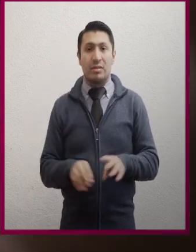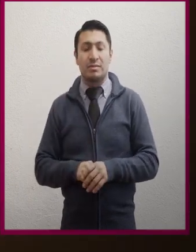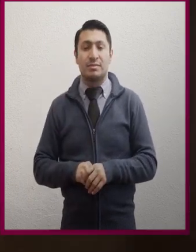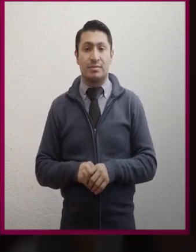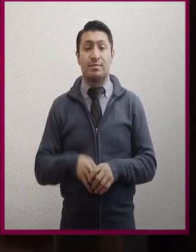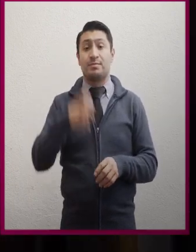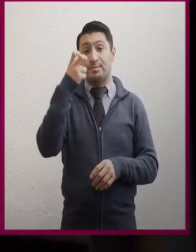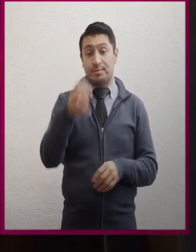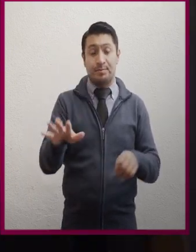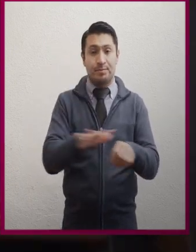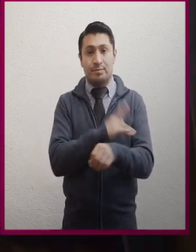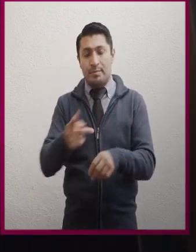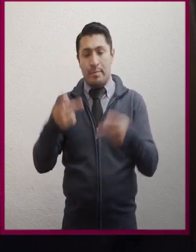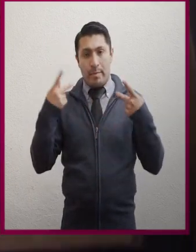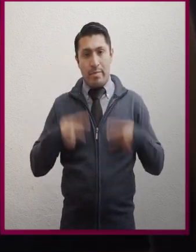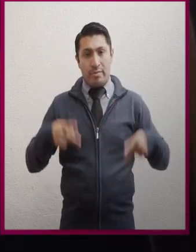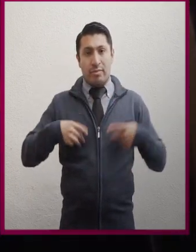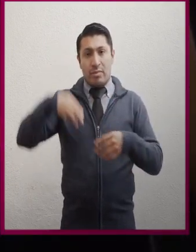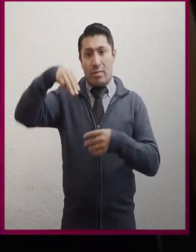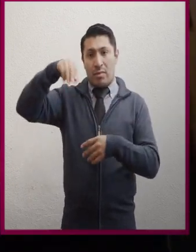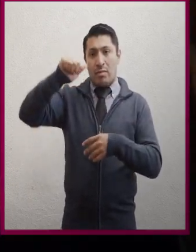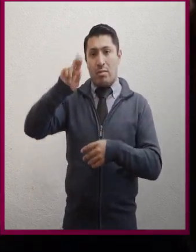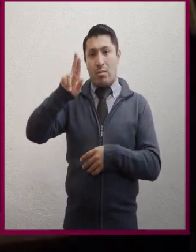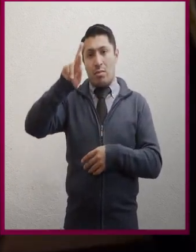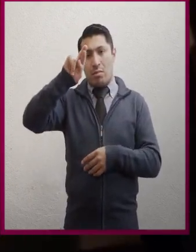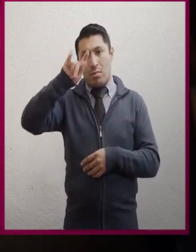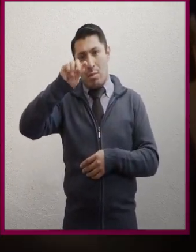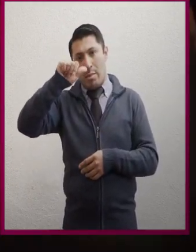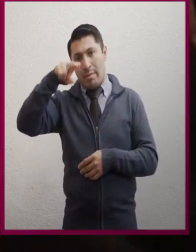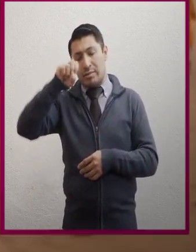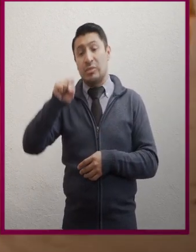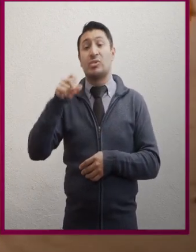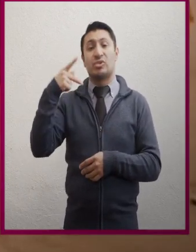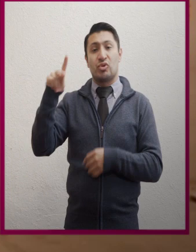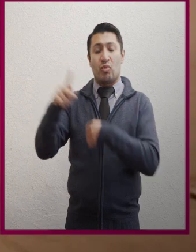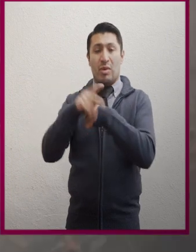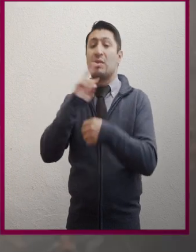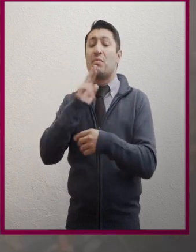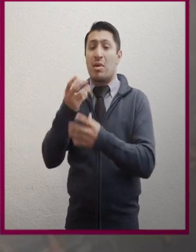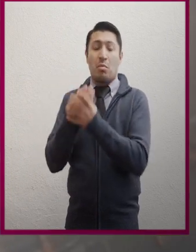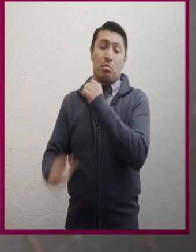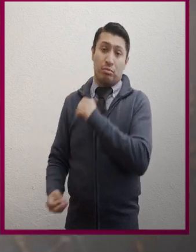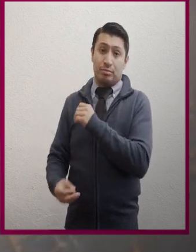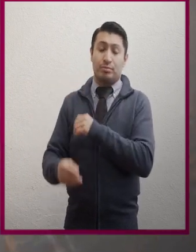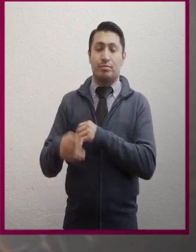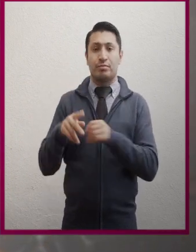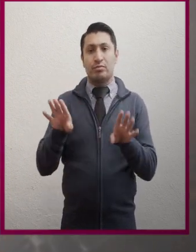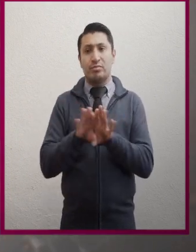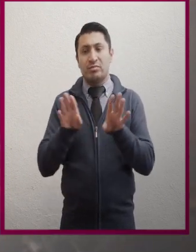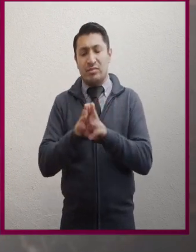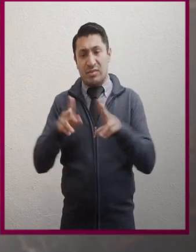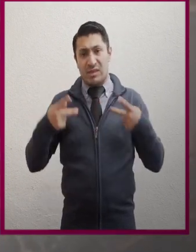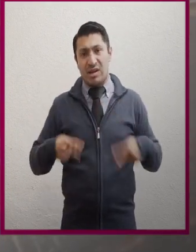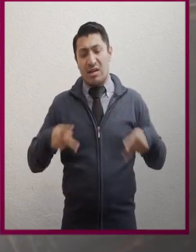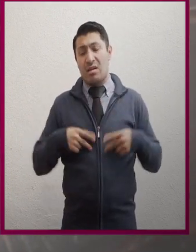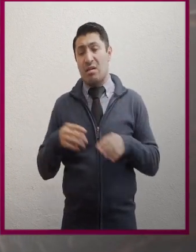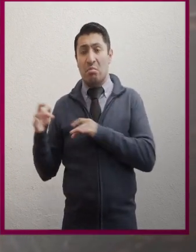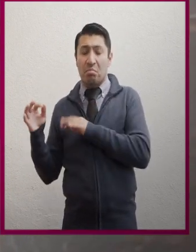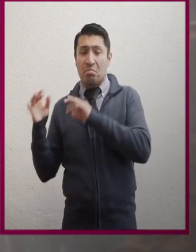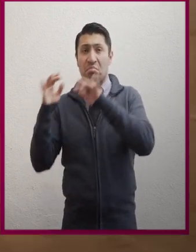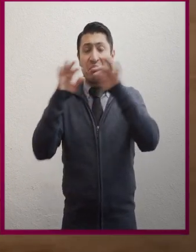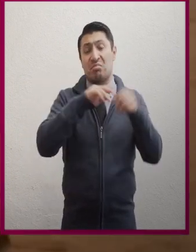altas tasas de desempleo. Esto provoca que los mauritanos, a su vez, salgan de su país. Los desplazamientos de